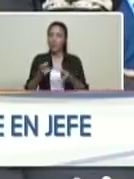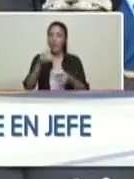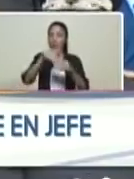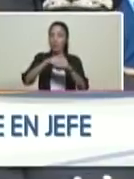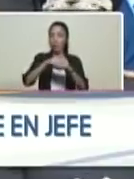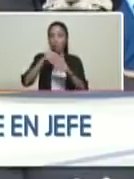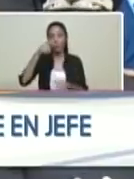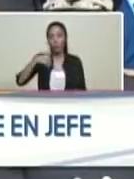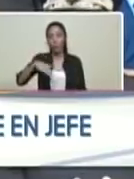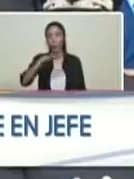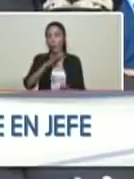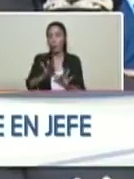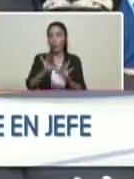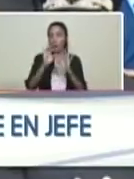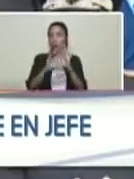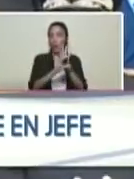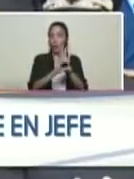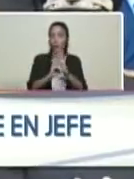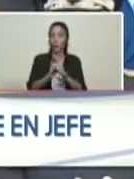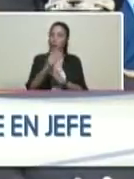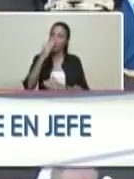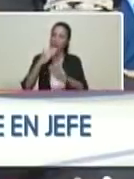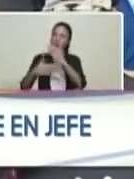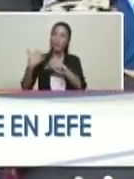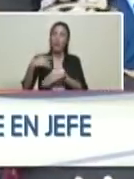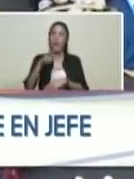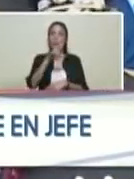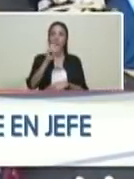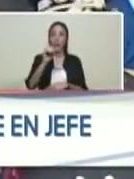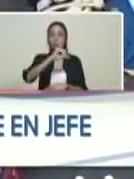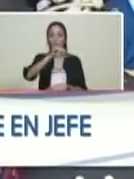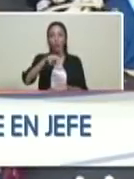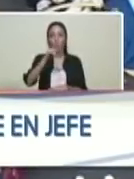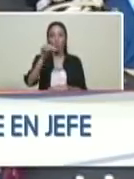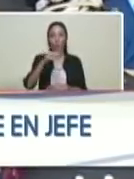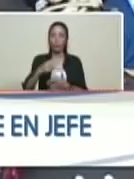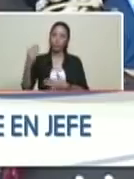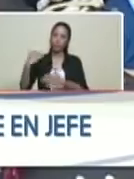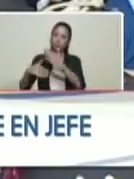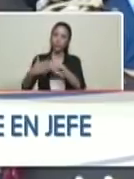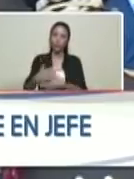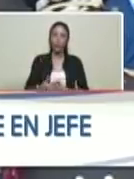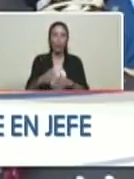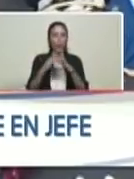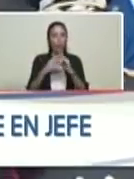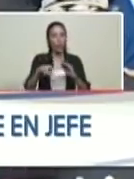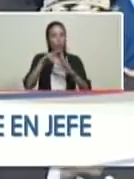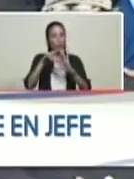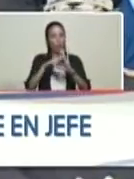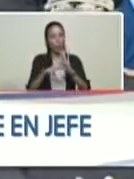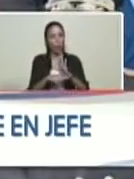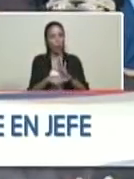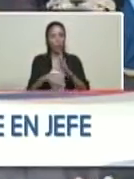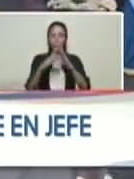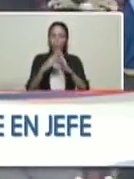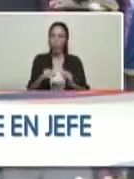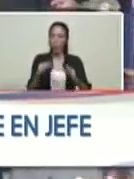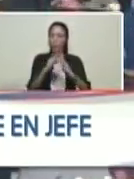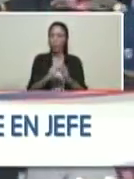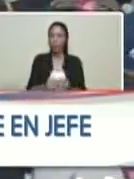pueblo aquel 30 de julio con los cuidados de nuestra fuerza